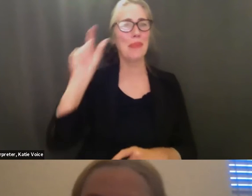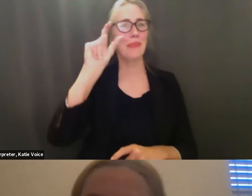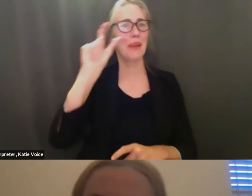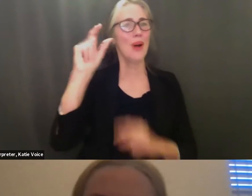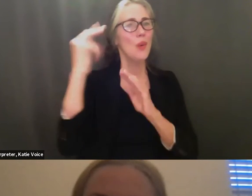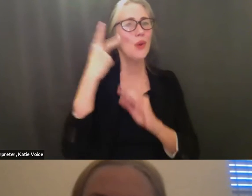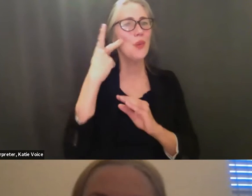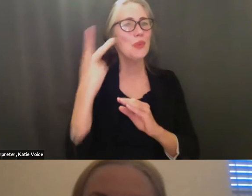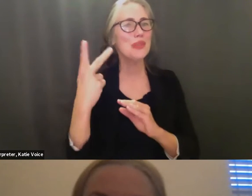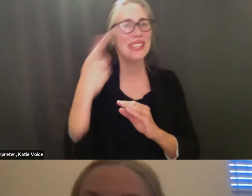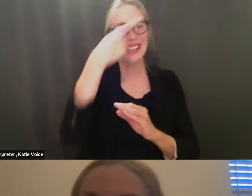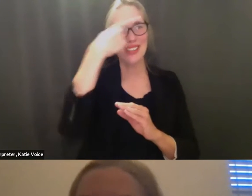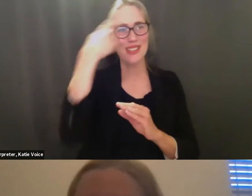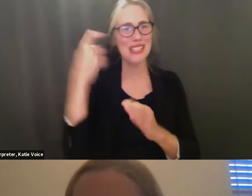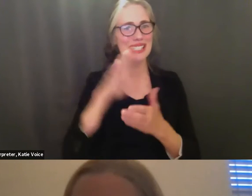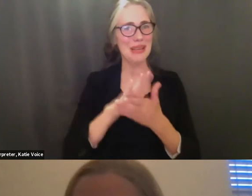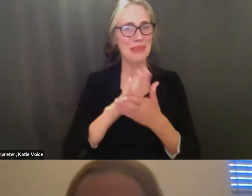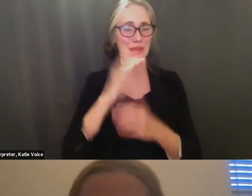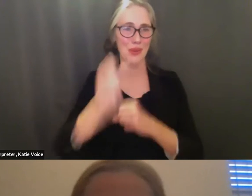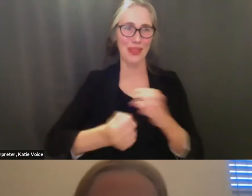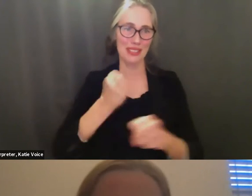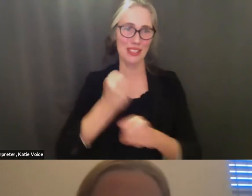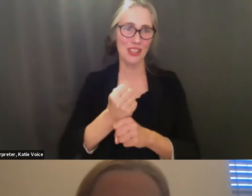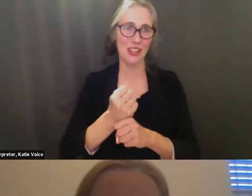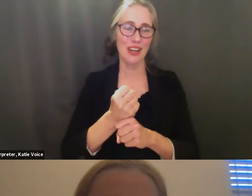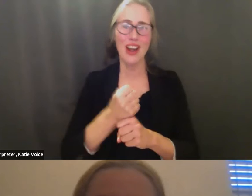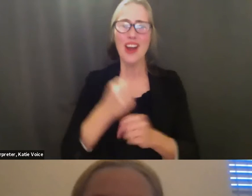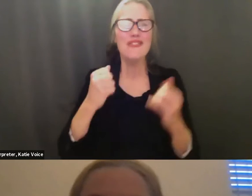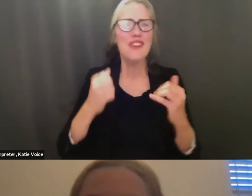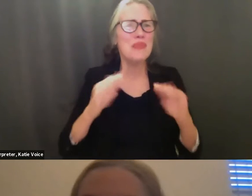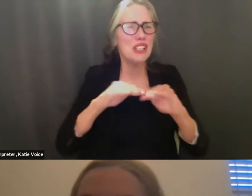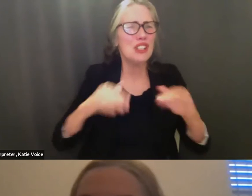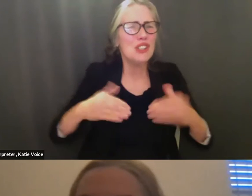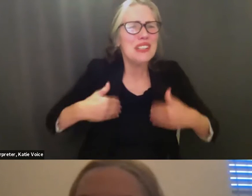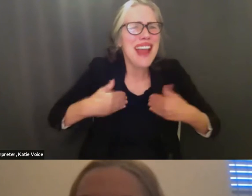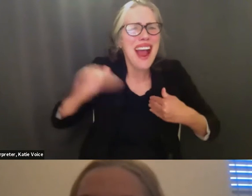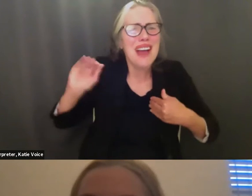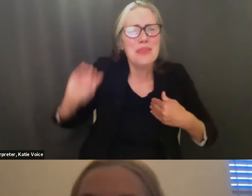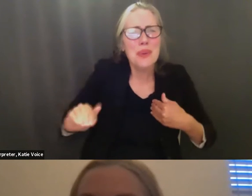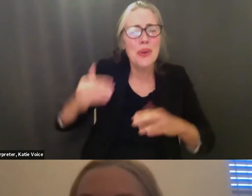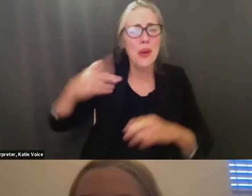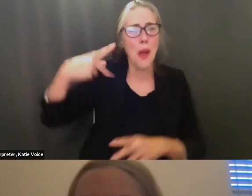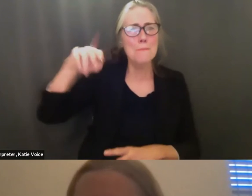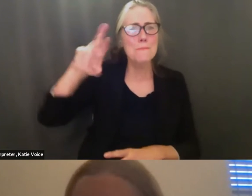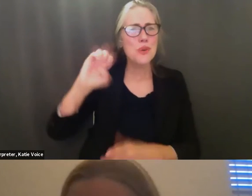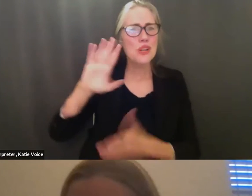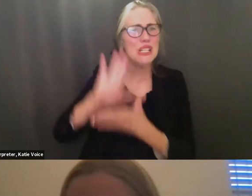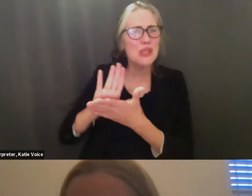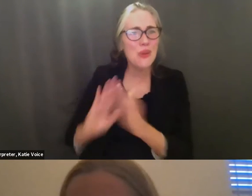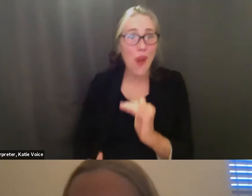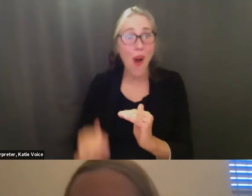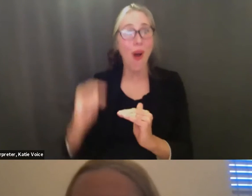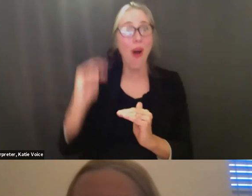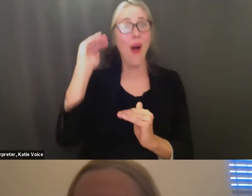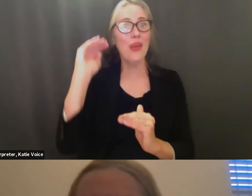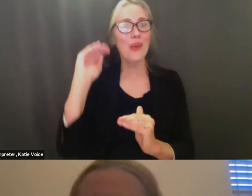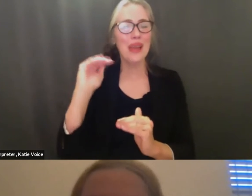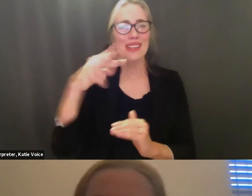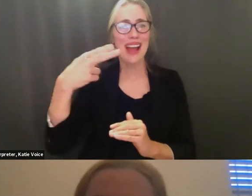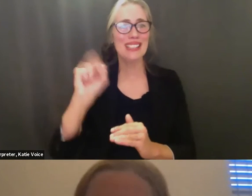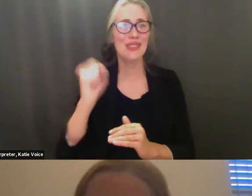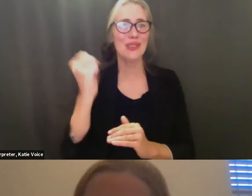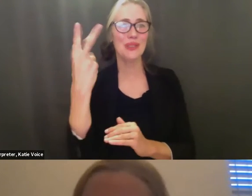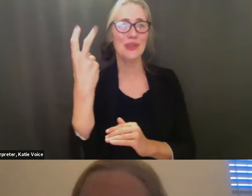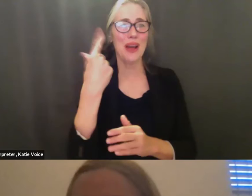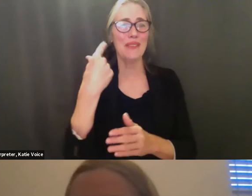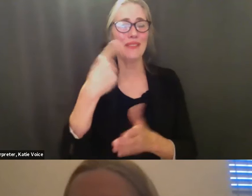lo que queremos ver en el verano. Desde los más chiquititos en el programa del preescolar hasta los